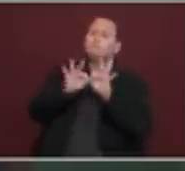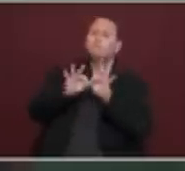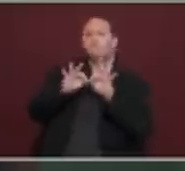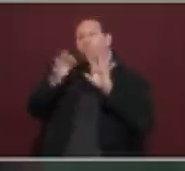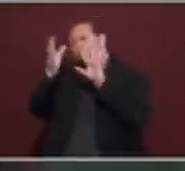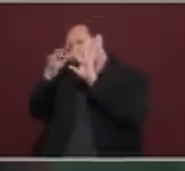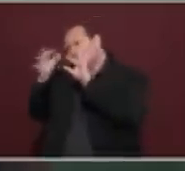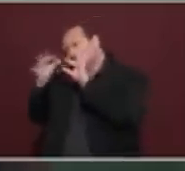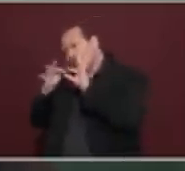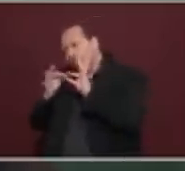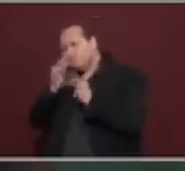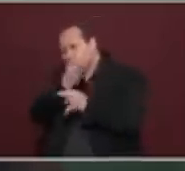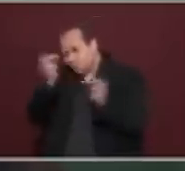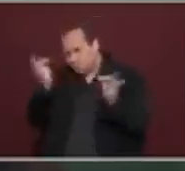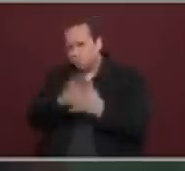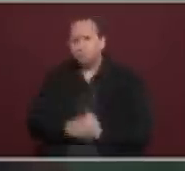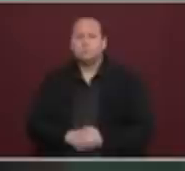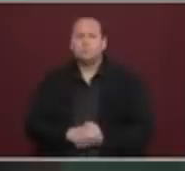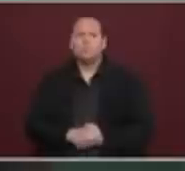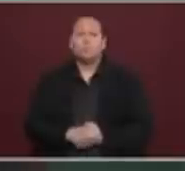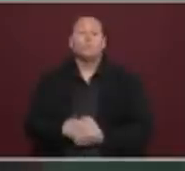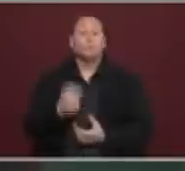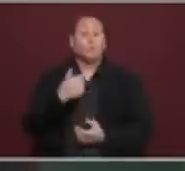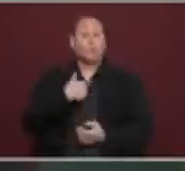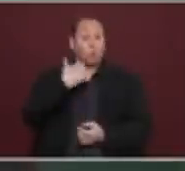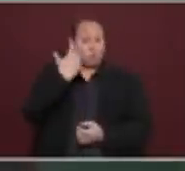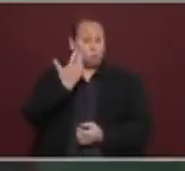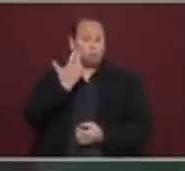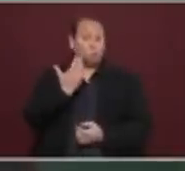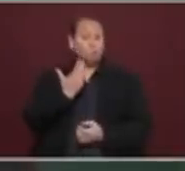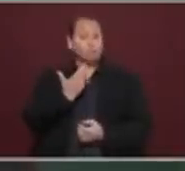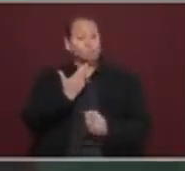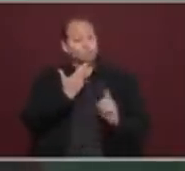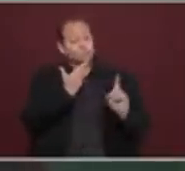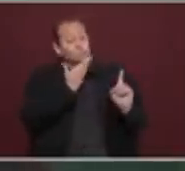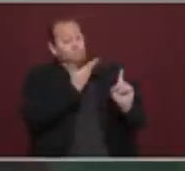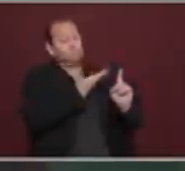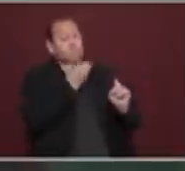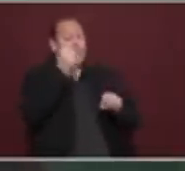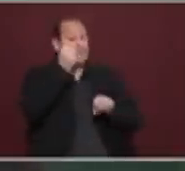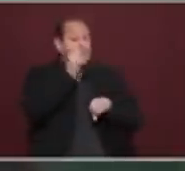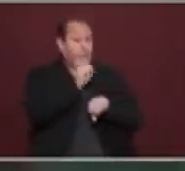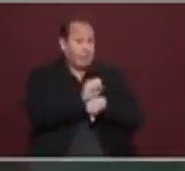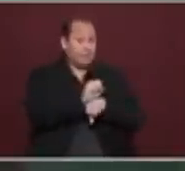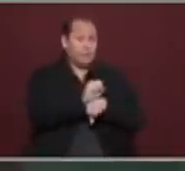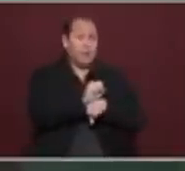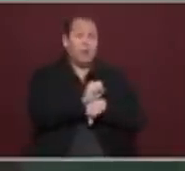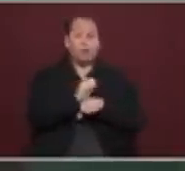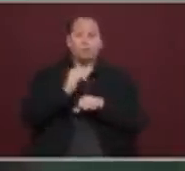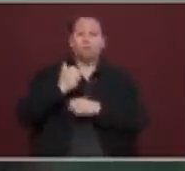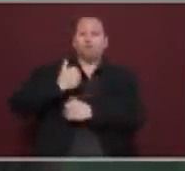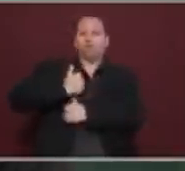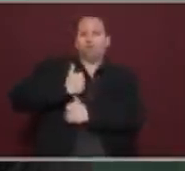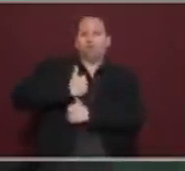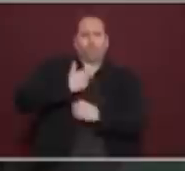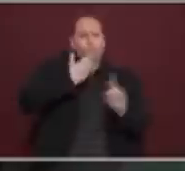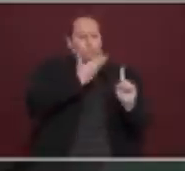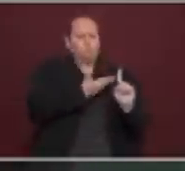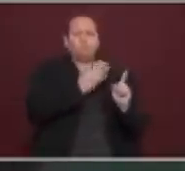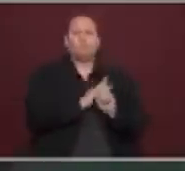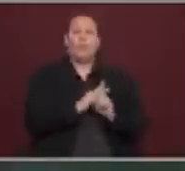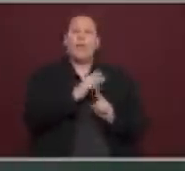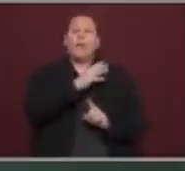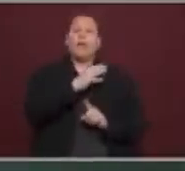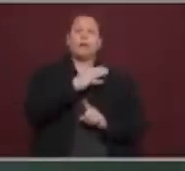quiero que secretario de la defensa el